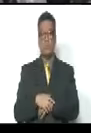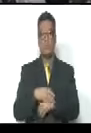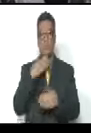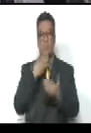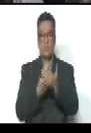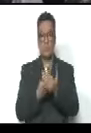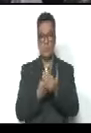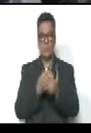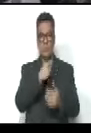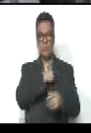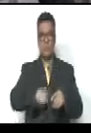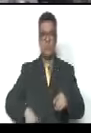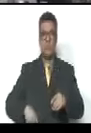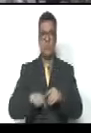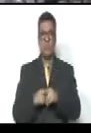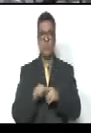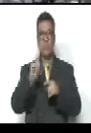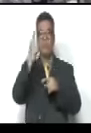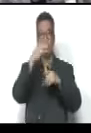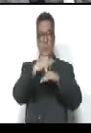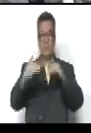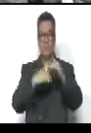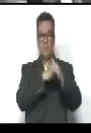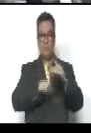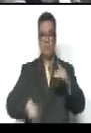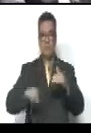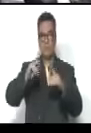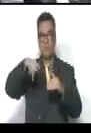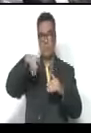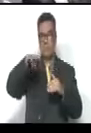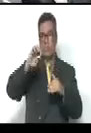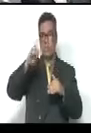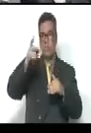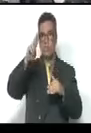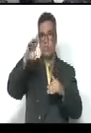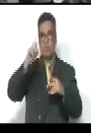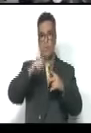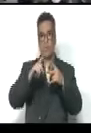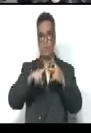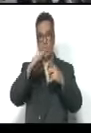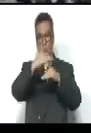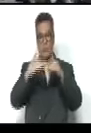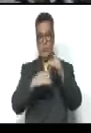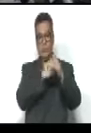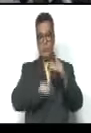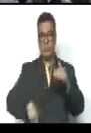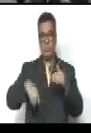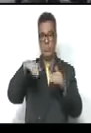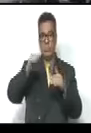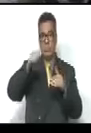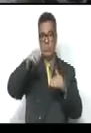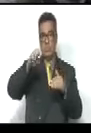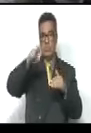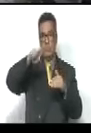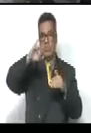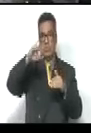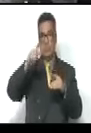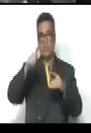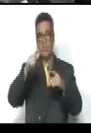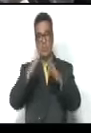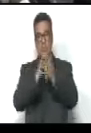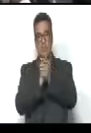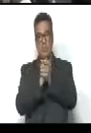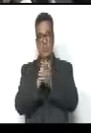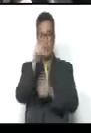Muchas gracias, presidente, primer vicepresidente Pedro Infante, querida segunda vicepresidenta América Pérez, colegas parlamentarios